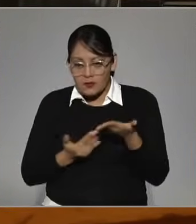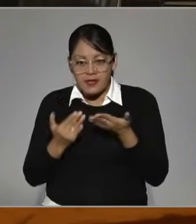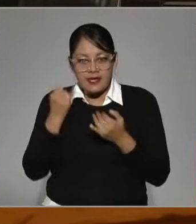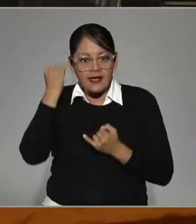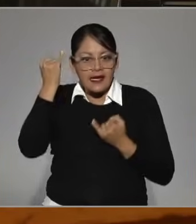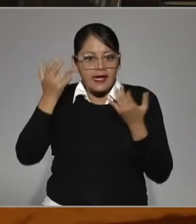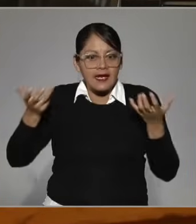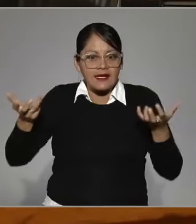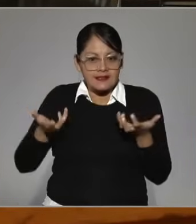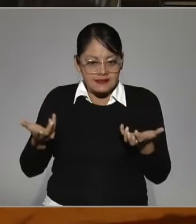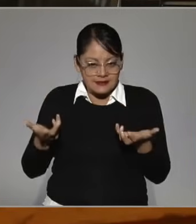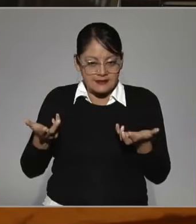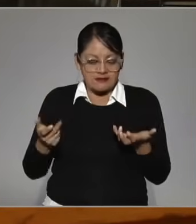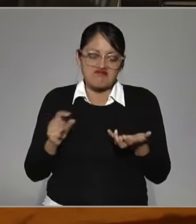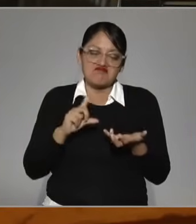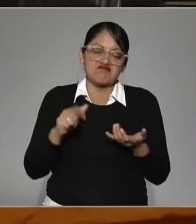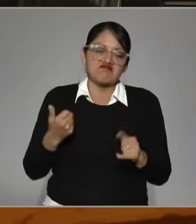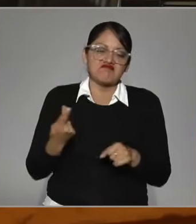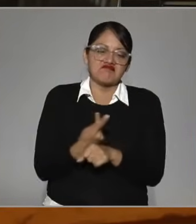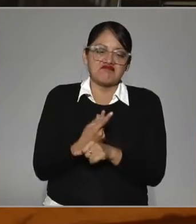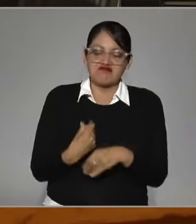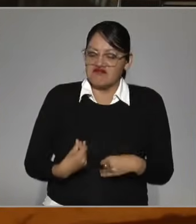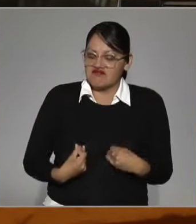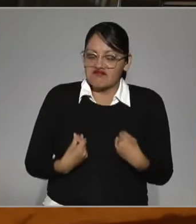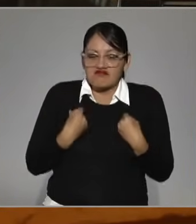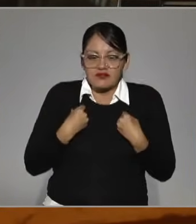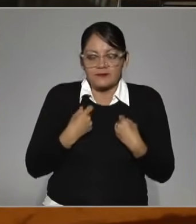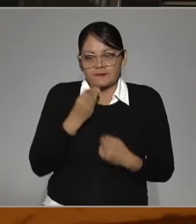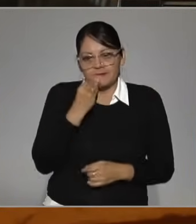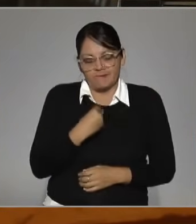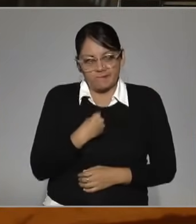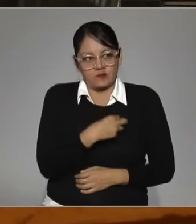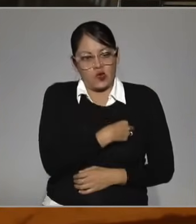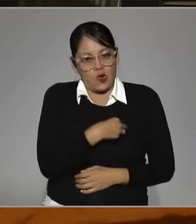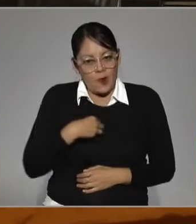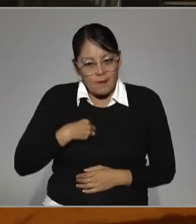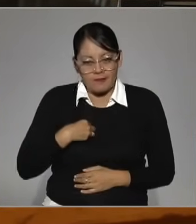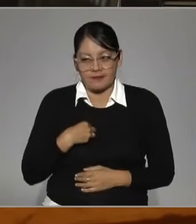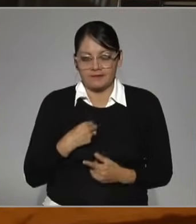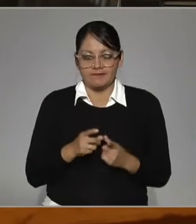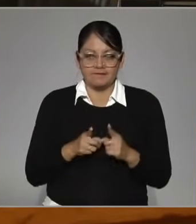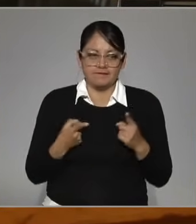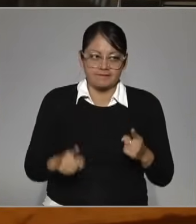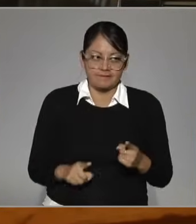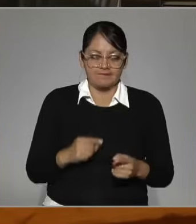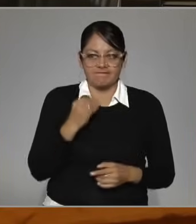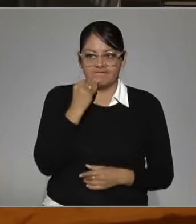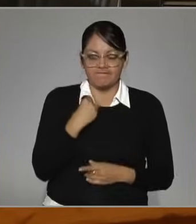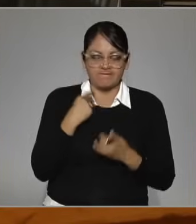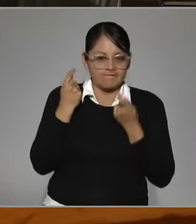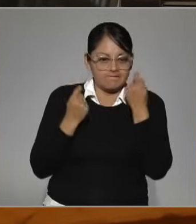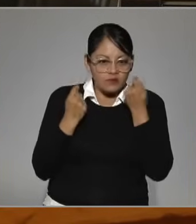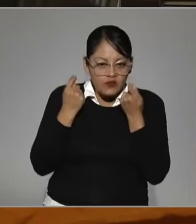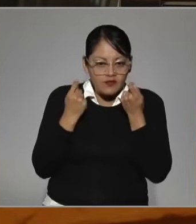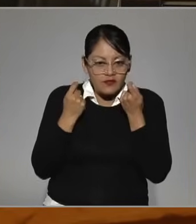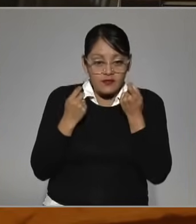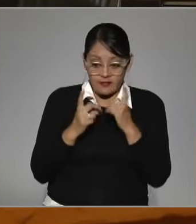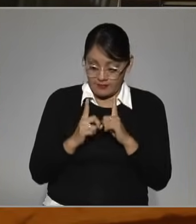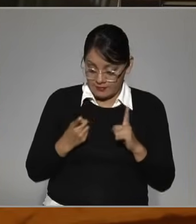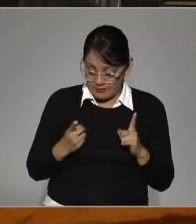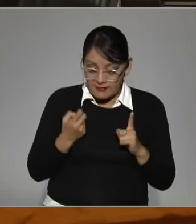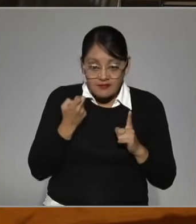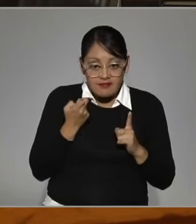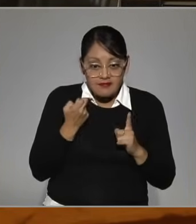crear, pues hacen que los hijos vivan obligados a desarrollarse. Entonces ya el desarrollo no se vive como